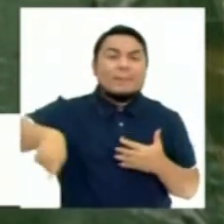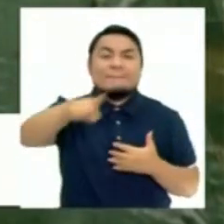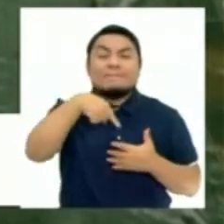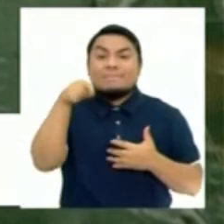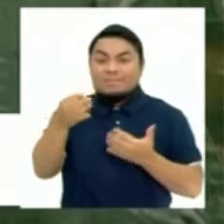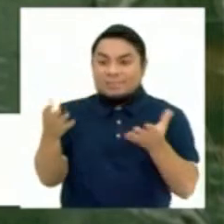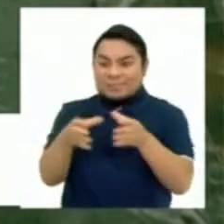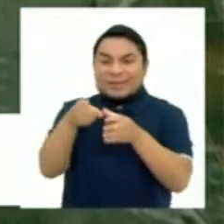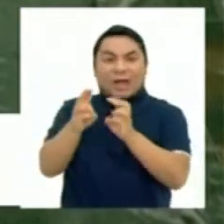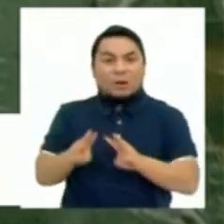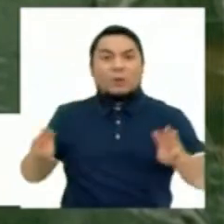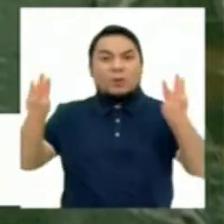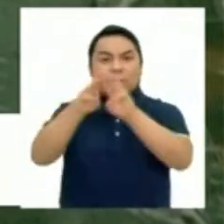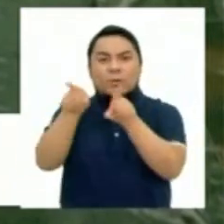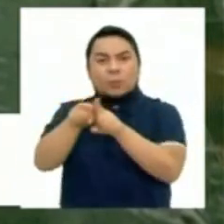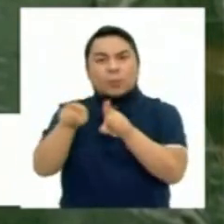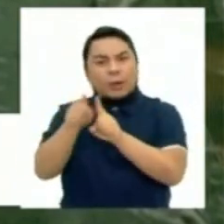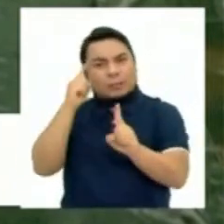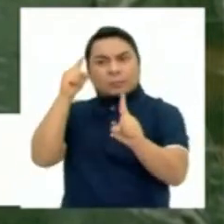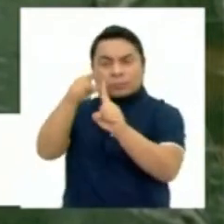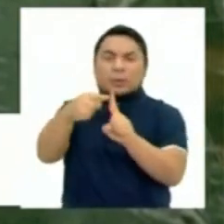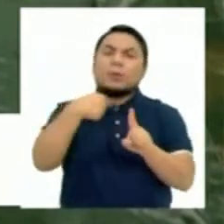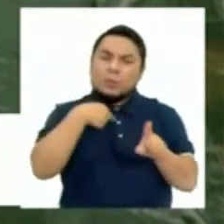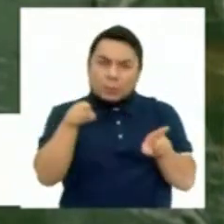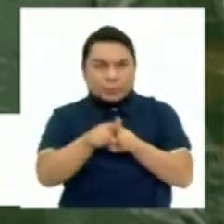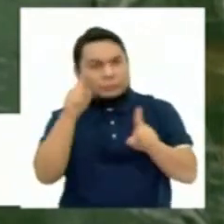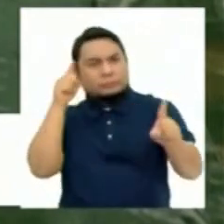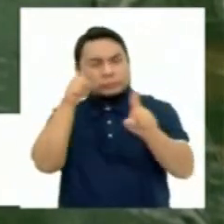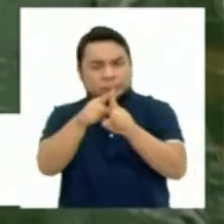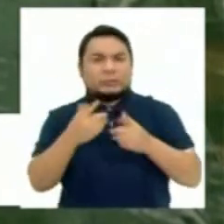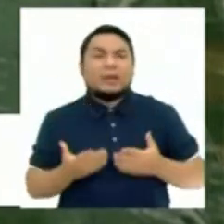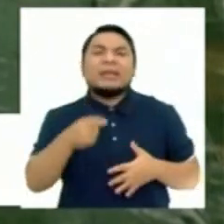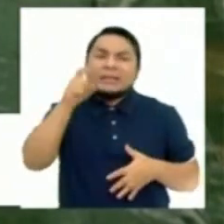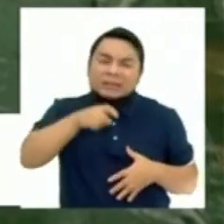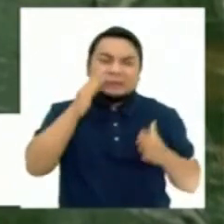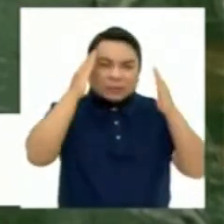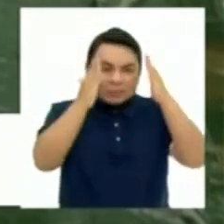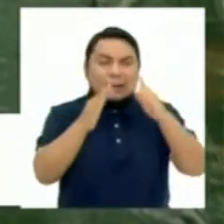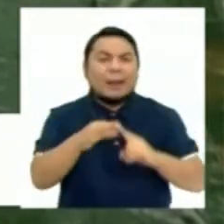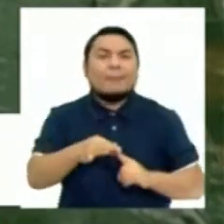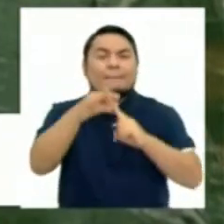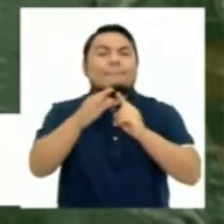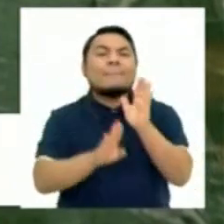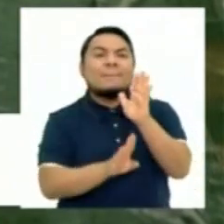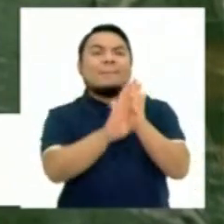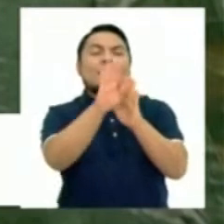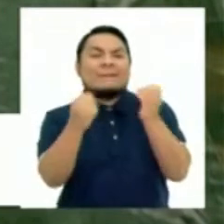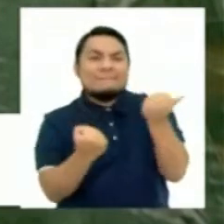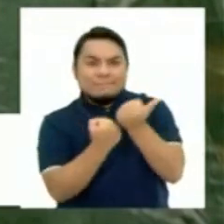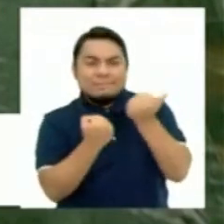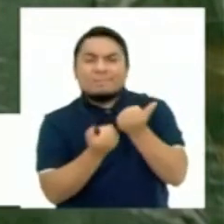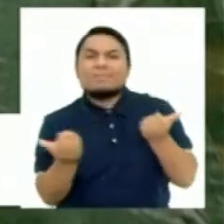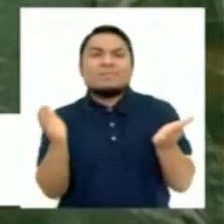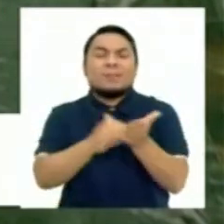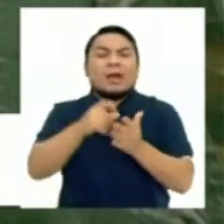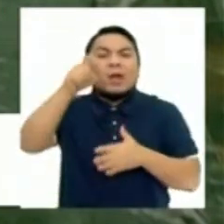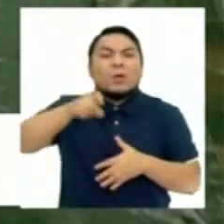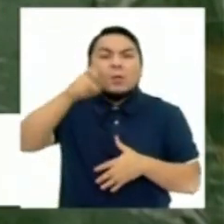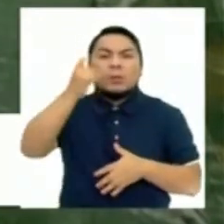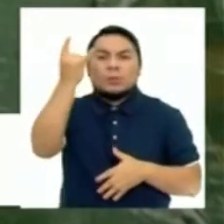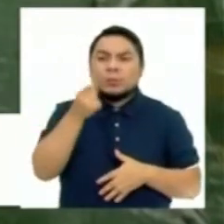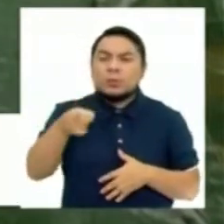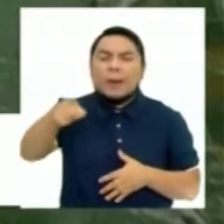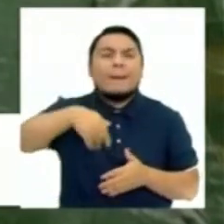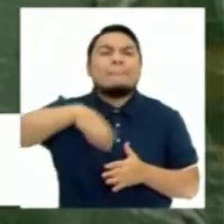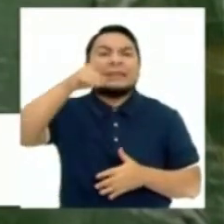Naciones Unidas. Otorgamos por eso una atención especial a los objetivos de desarrollo más apremiantes para los